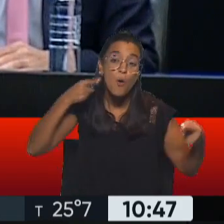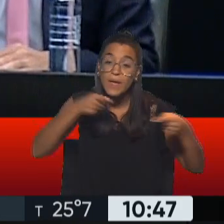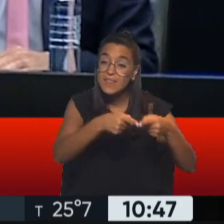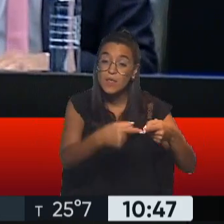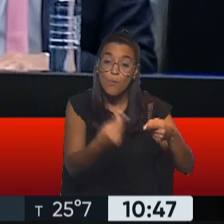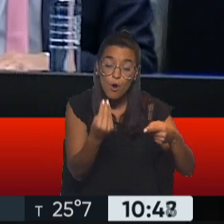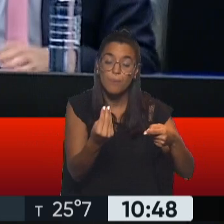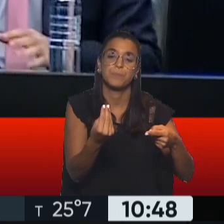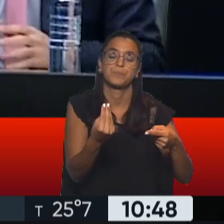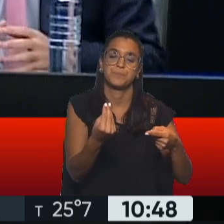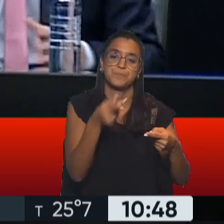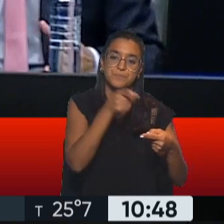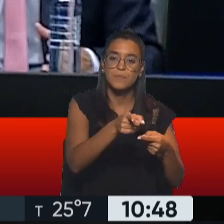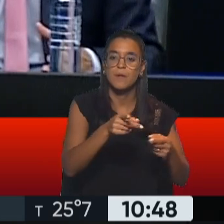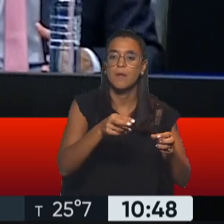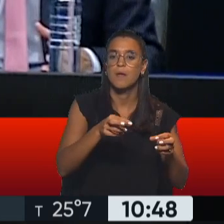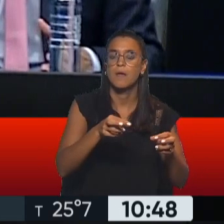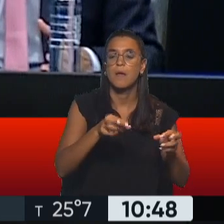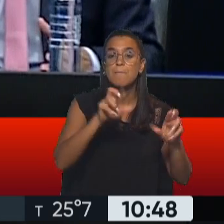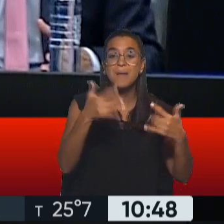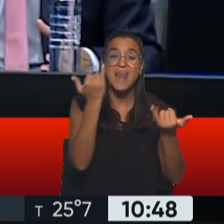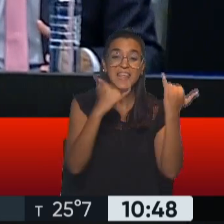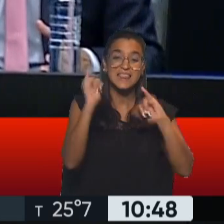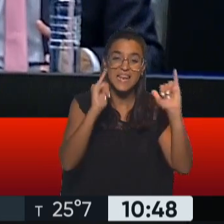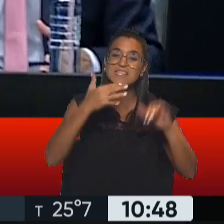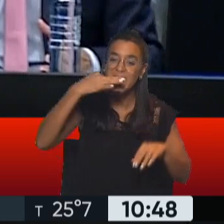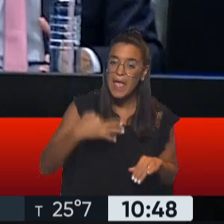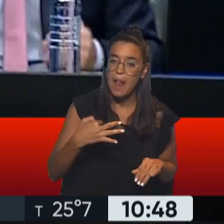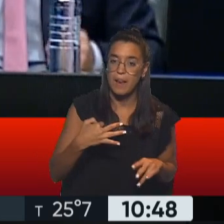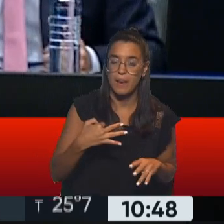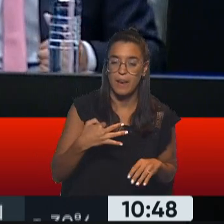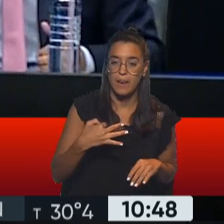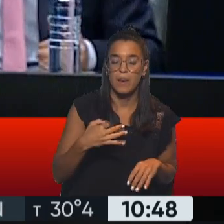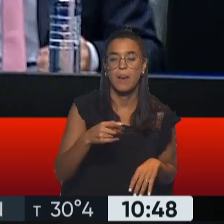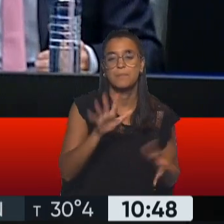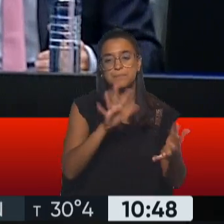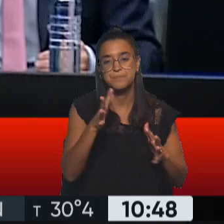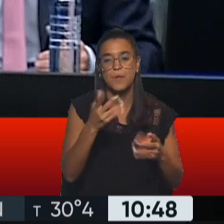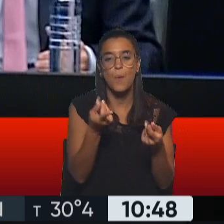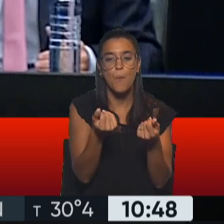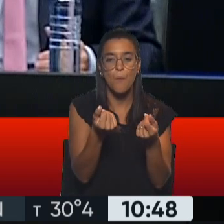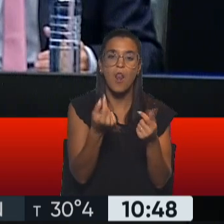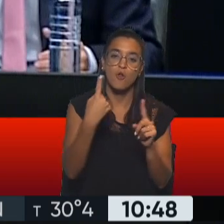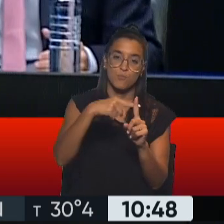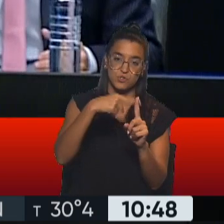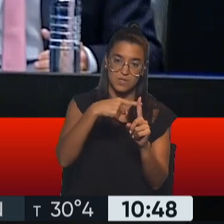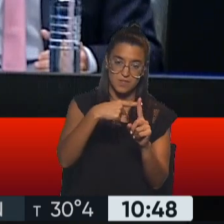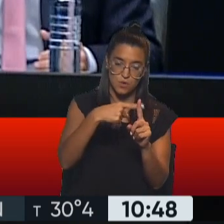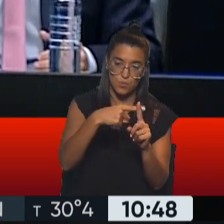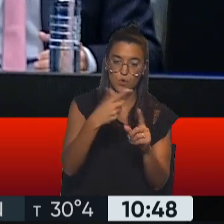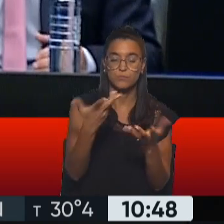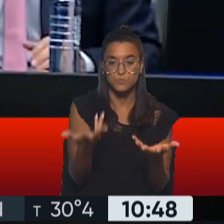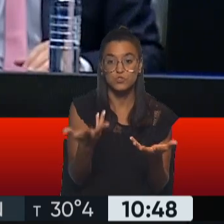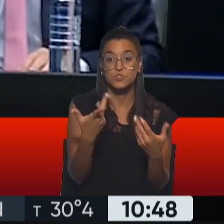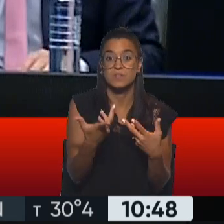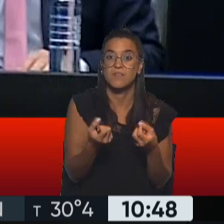objetivo poder tener una estructura de tasas de interés reales que redunde en valores positivos, de modo